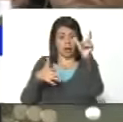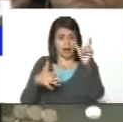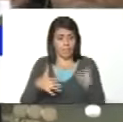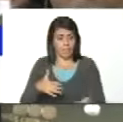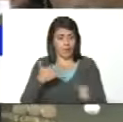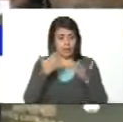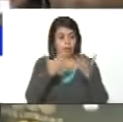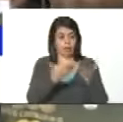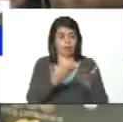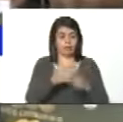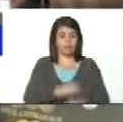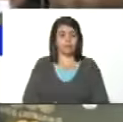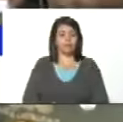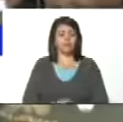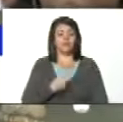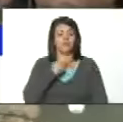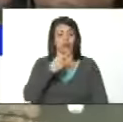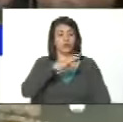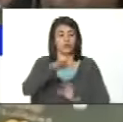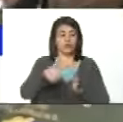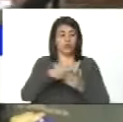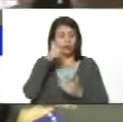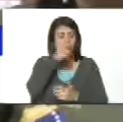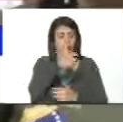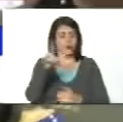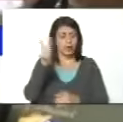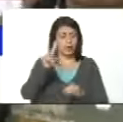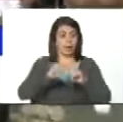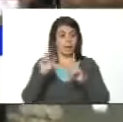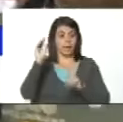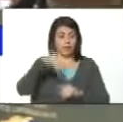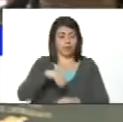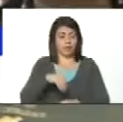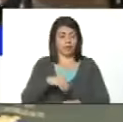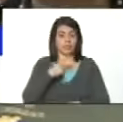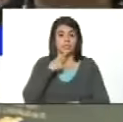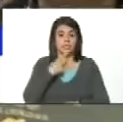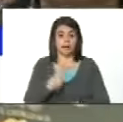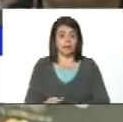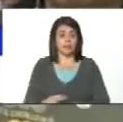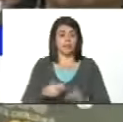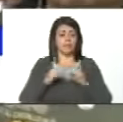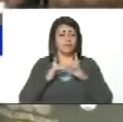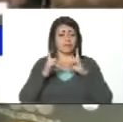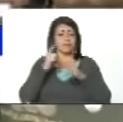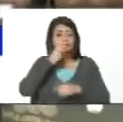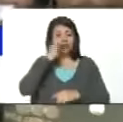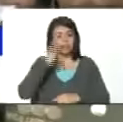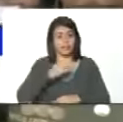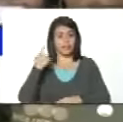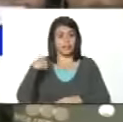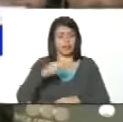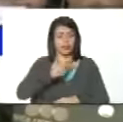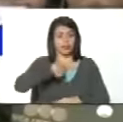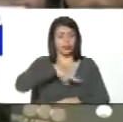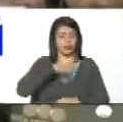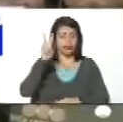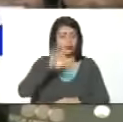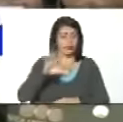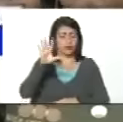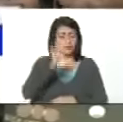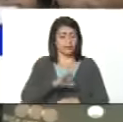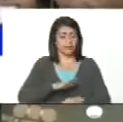compañero que llevará la voz de todo el pueblo venezolano, pero sobre todo que hablará de la digna verdad que tenemos los venezolanos